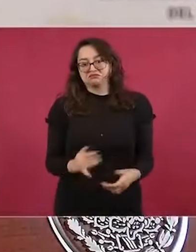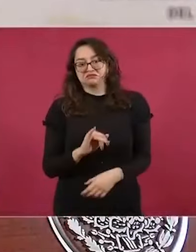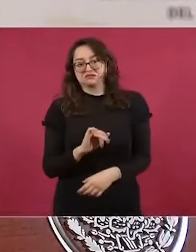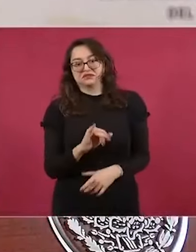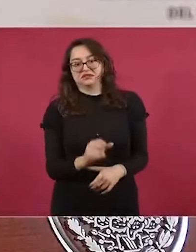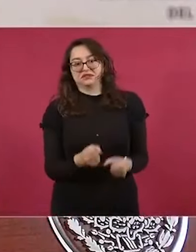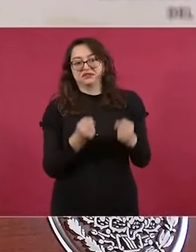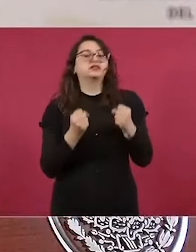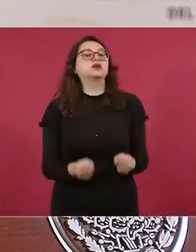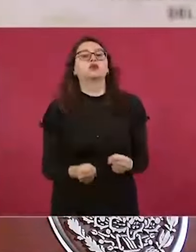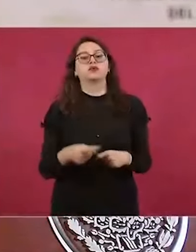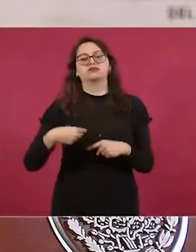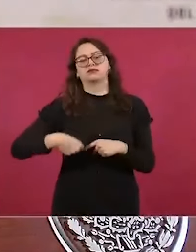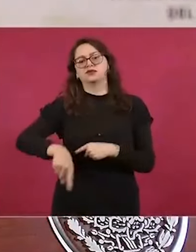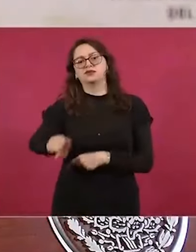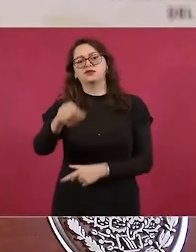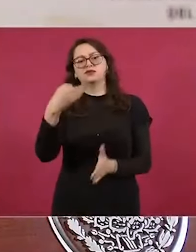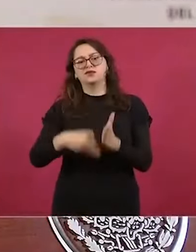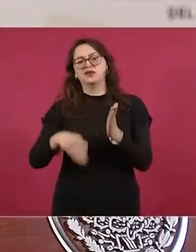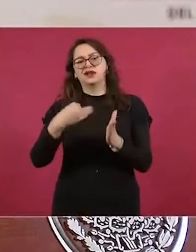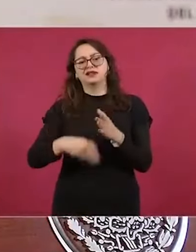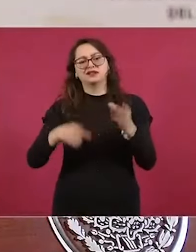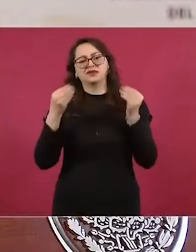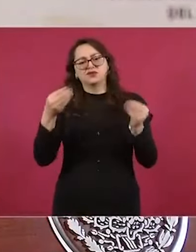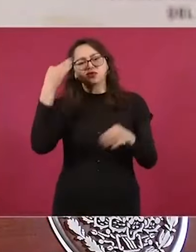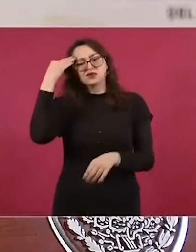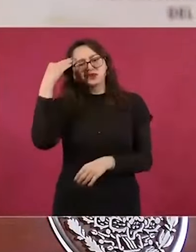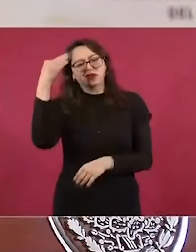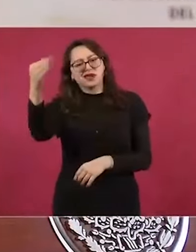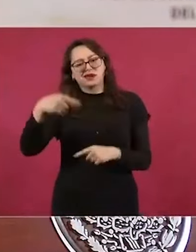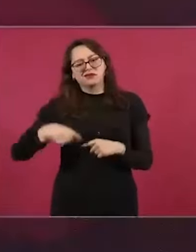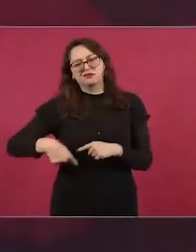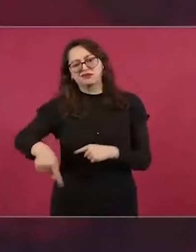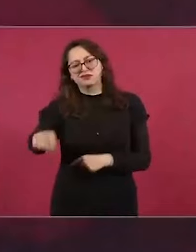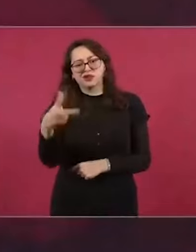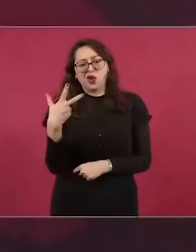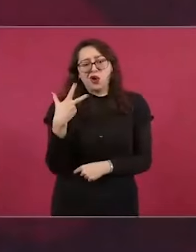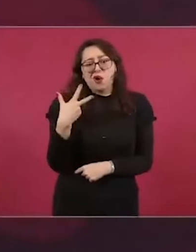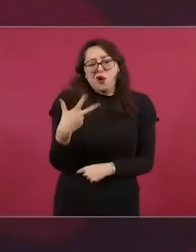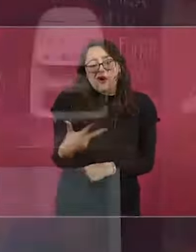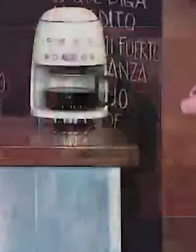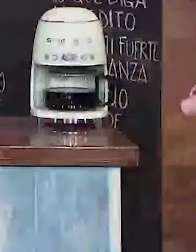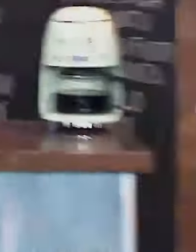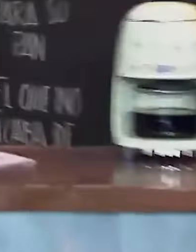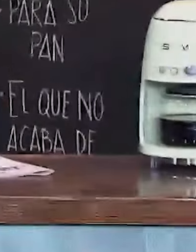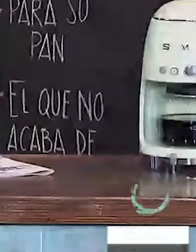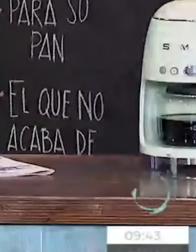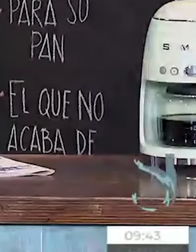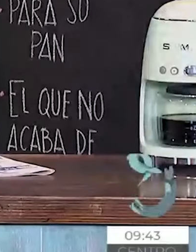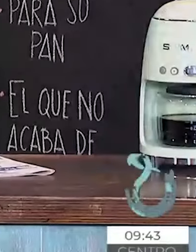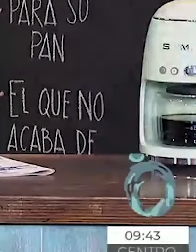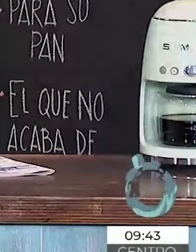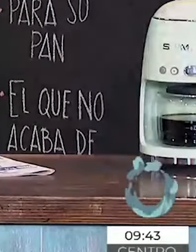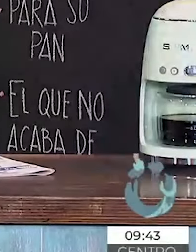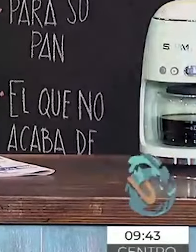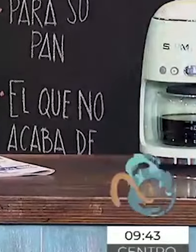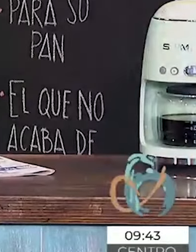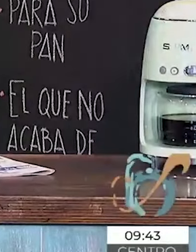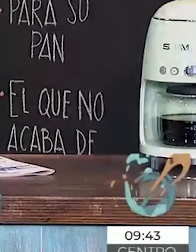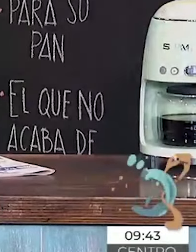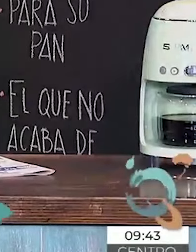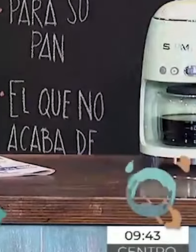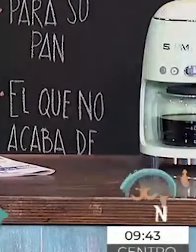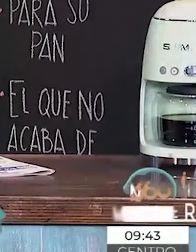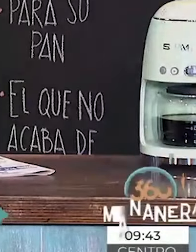s tod ya me falta muchísimo tiempo Uh 8 meses o trabaja doble el